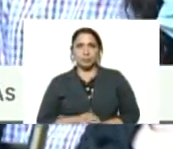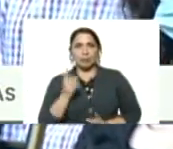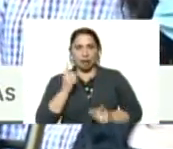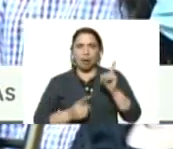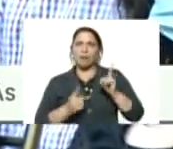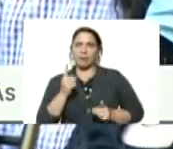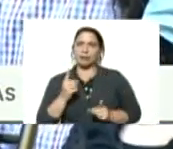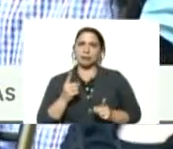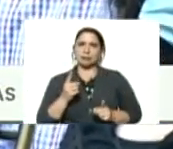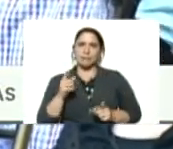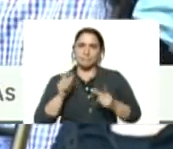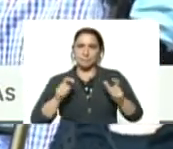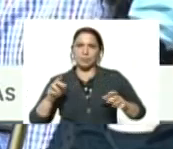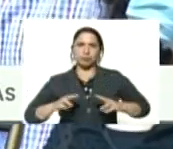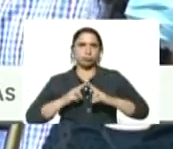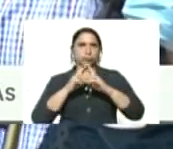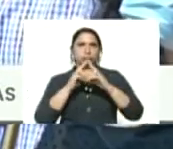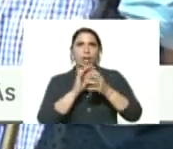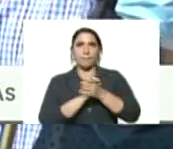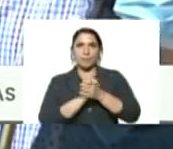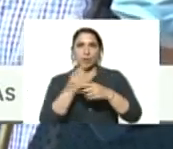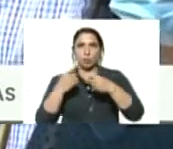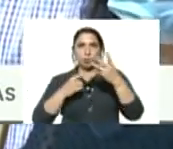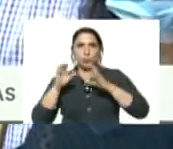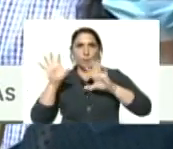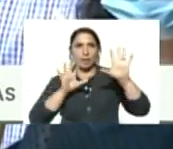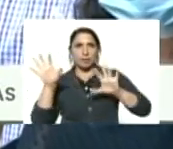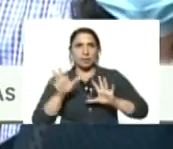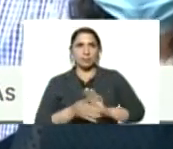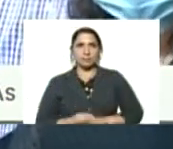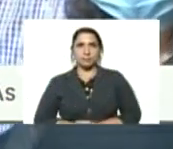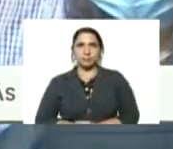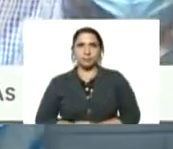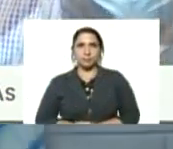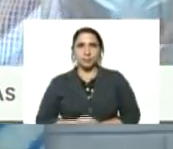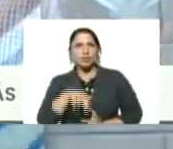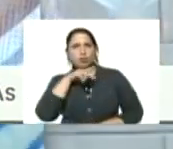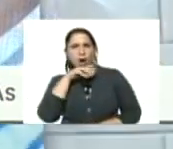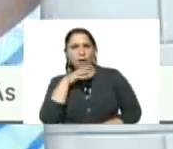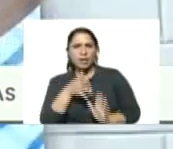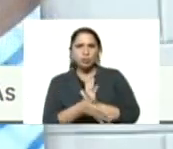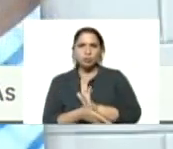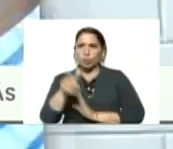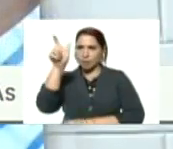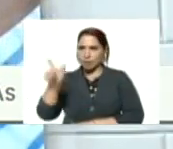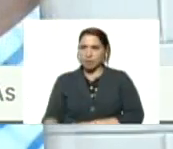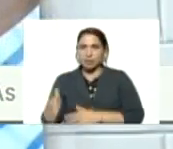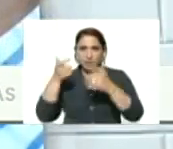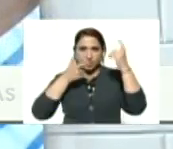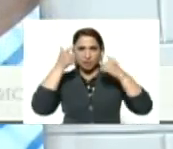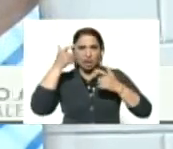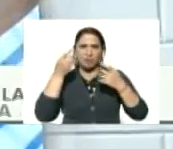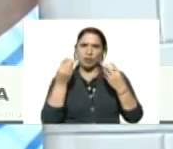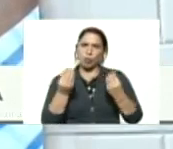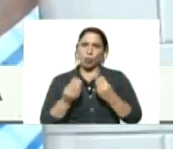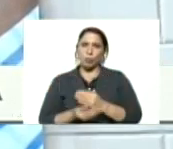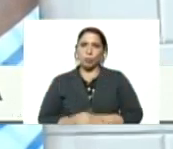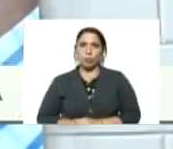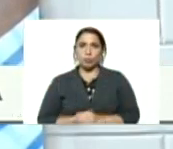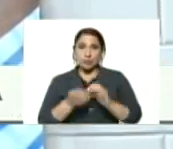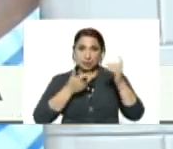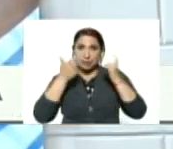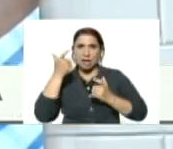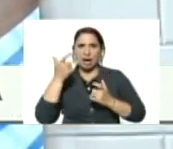encuentra con amigos de otros países, pues, y nos hablan de Hugo Chávez como que Hugo Chávez